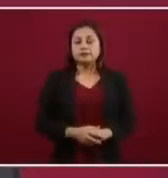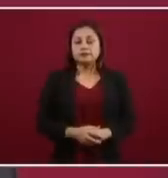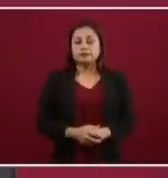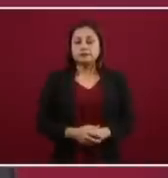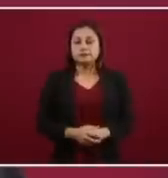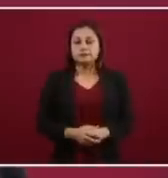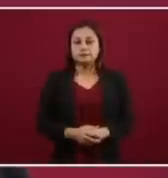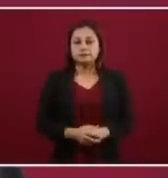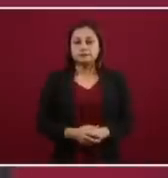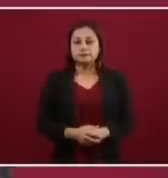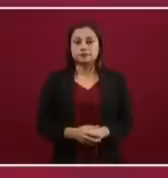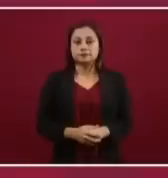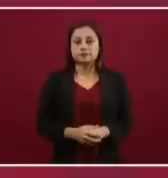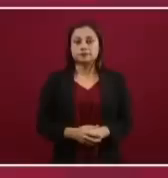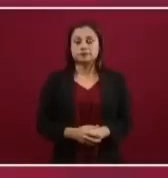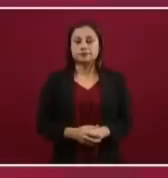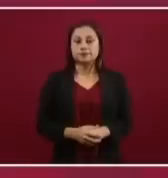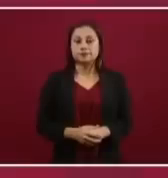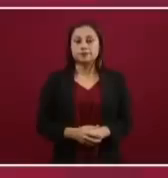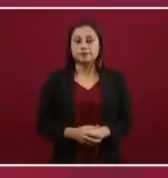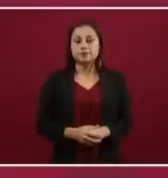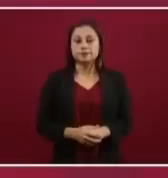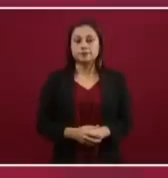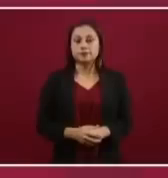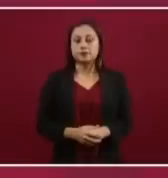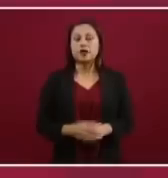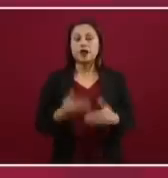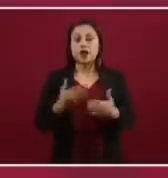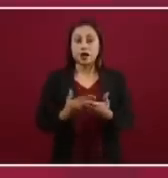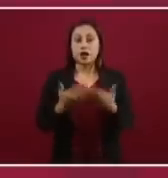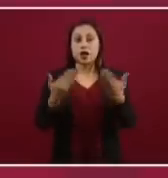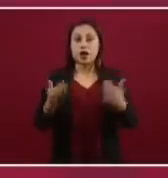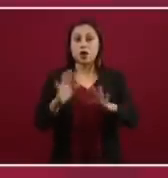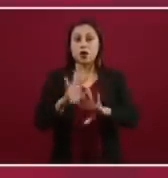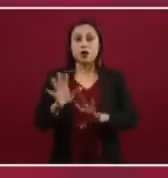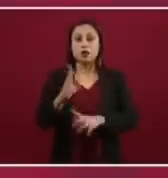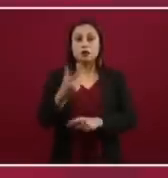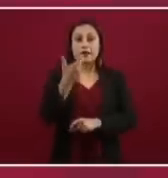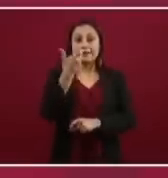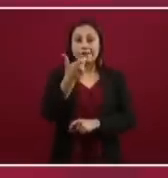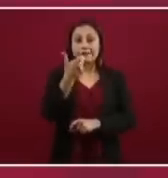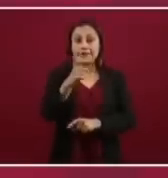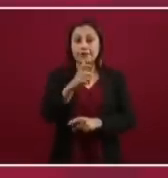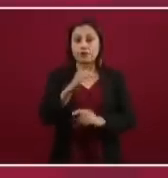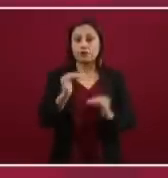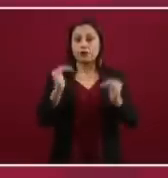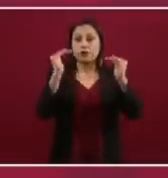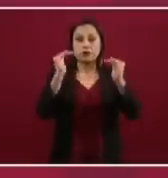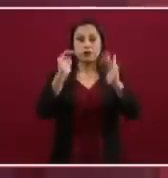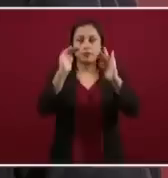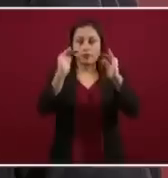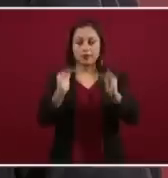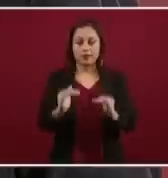ahora hay más dinero circulando abajo que